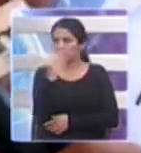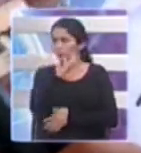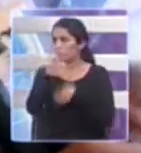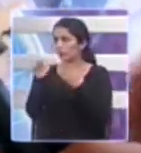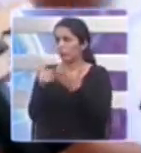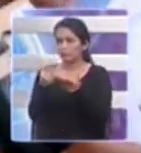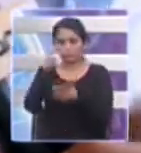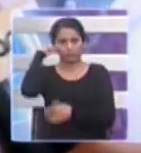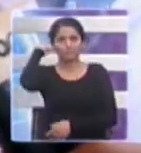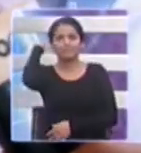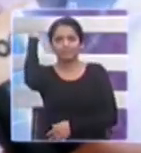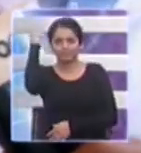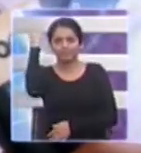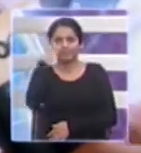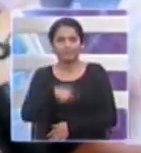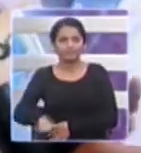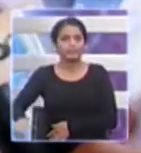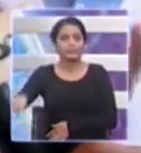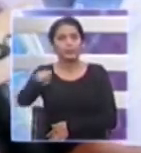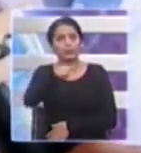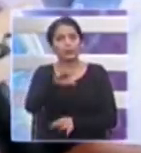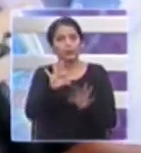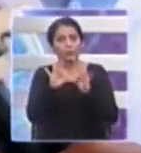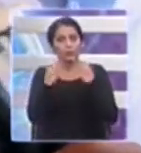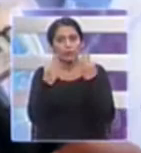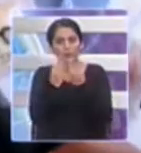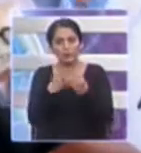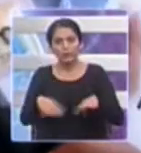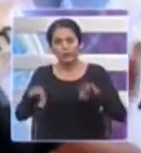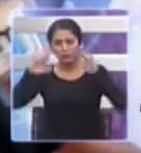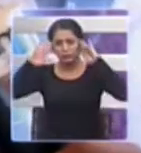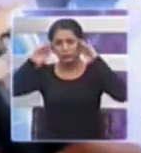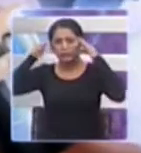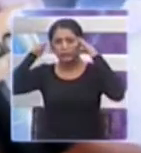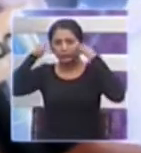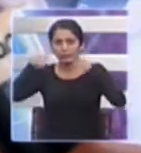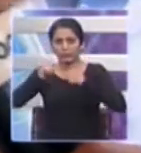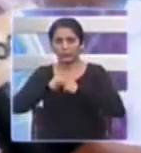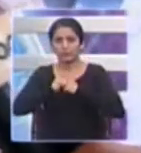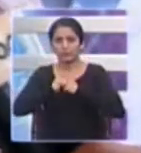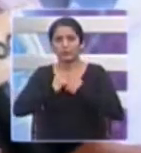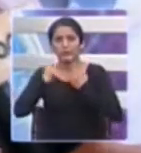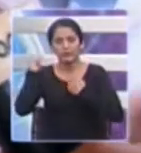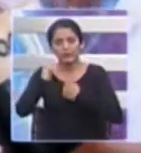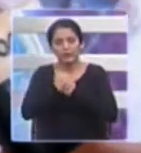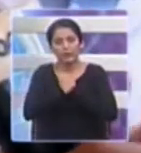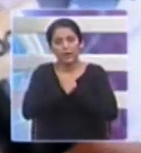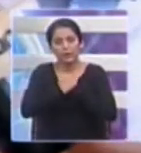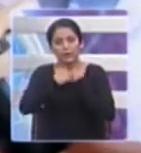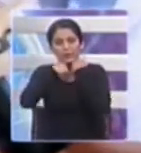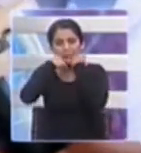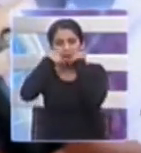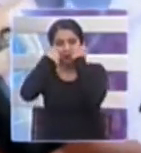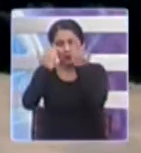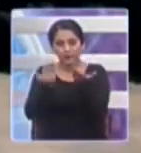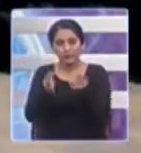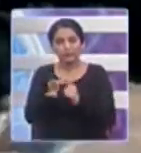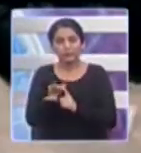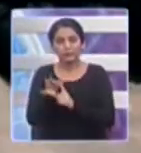gritos. Una sociedad donde la familia sea el centro, una sociedad donde la calidez y el amor sea el núcleo de cada